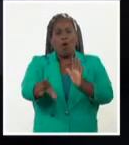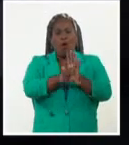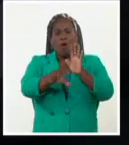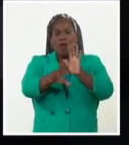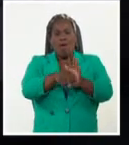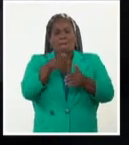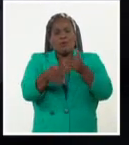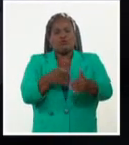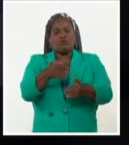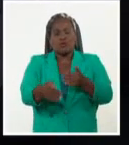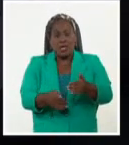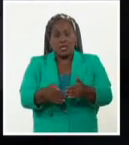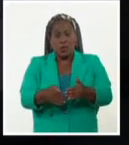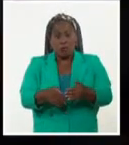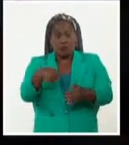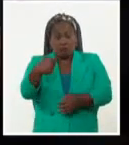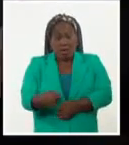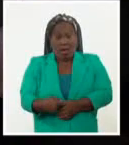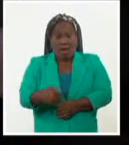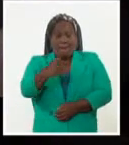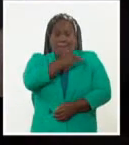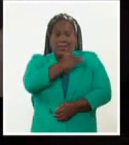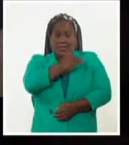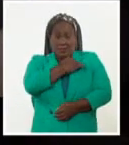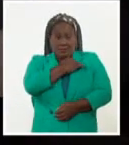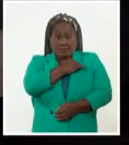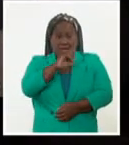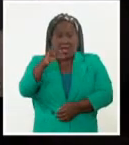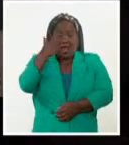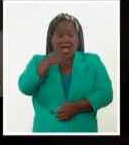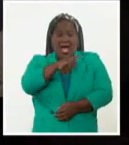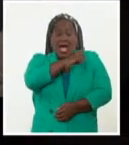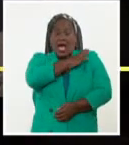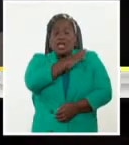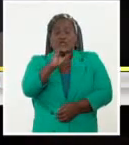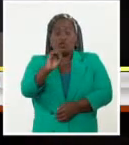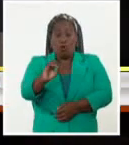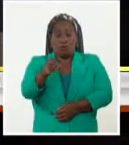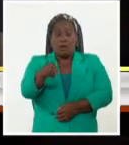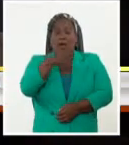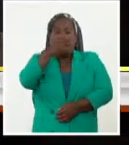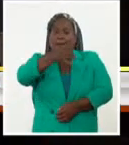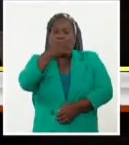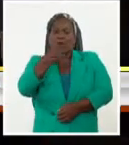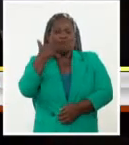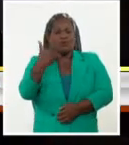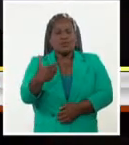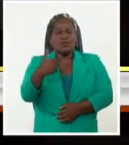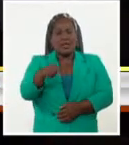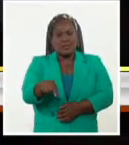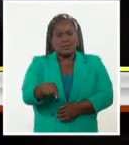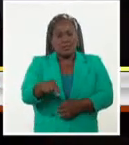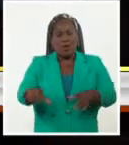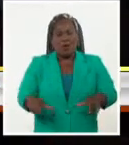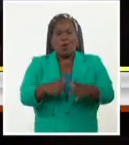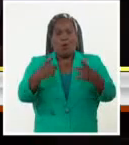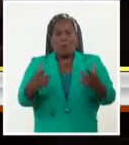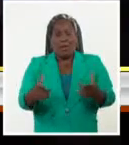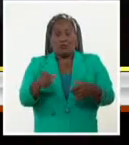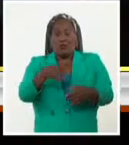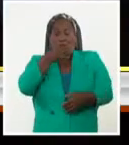penal militar. Posteriormente, Lasso Hernández significó la trascendencia de este hecho en cumplimiento de lo establecido en la